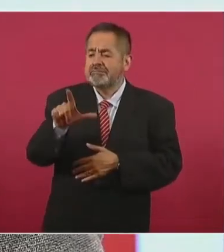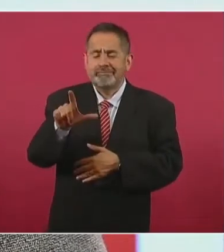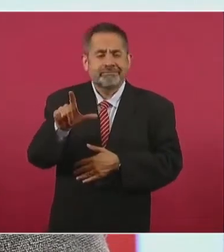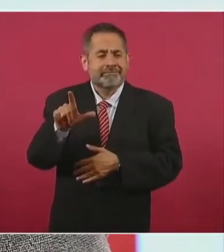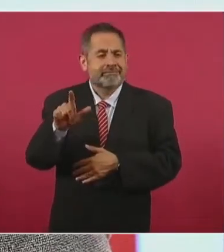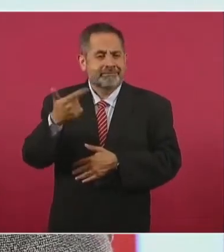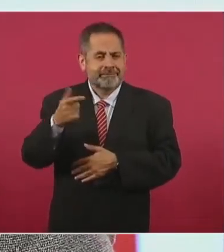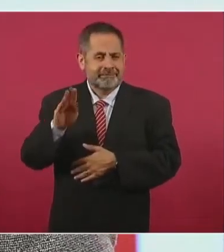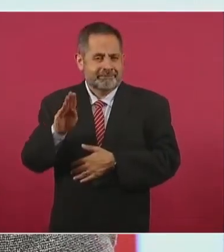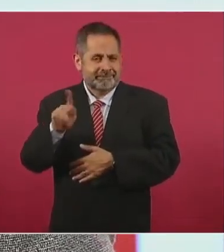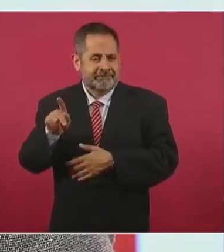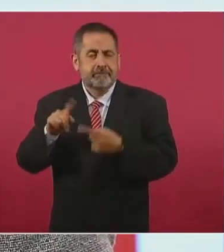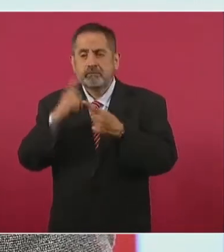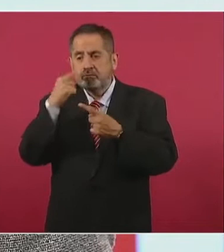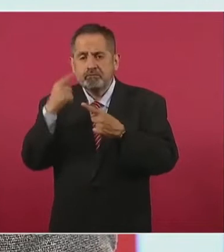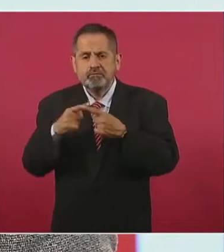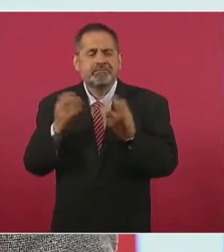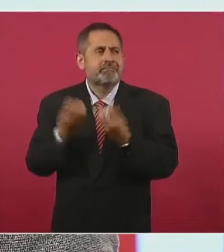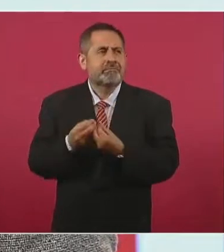hora, que equivalen a un